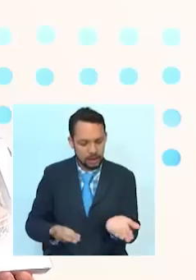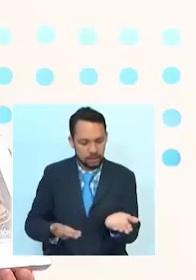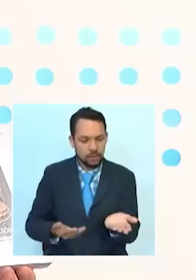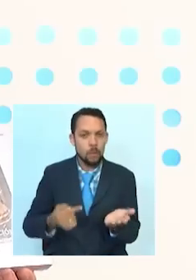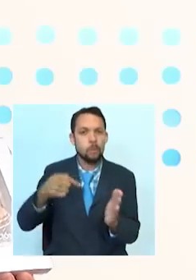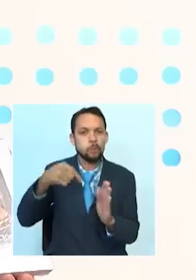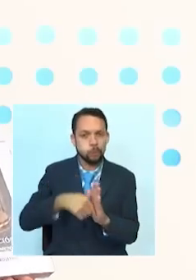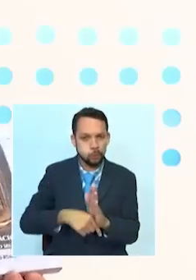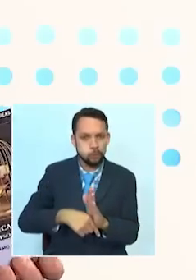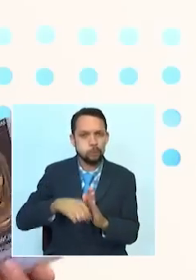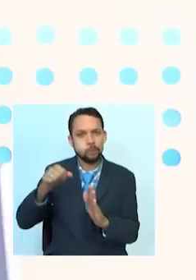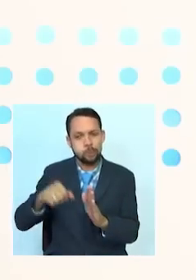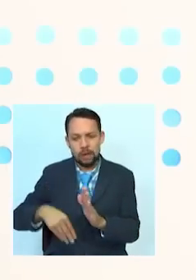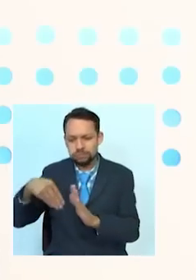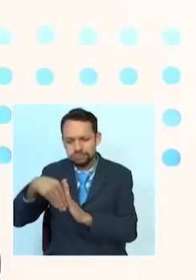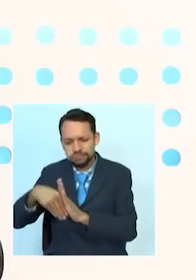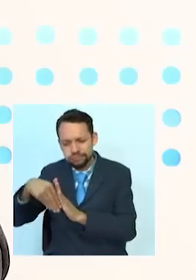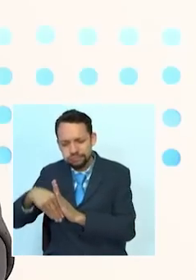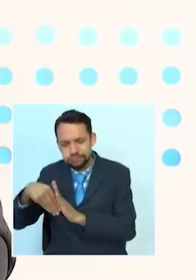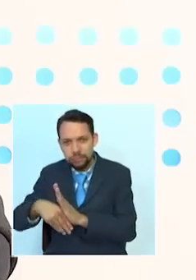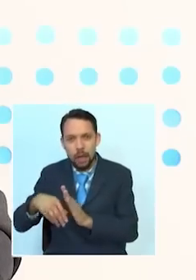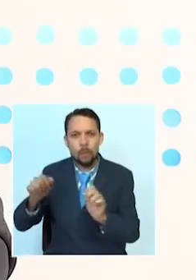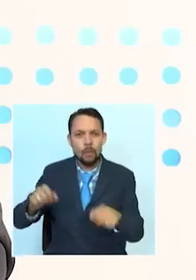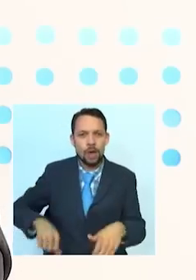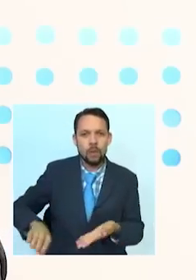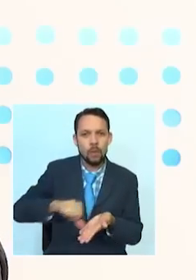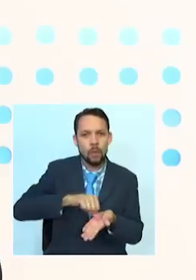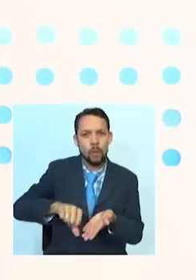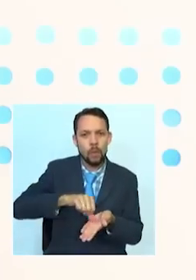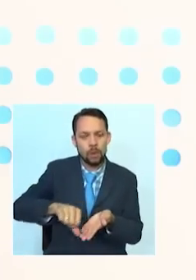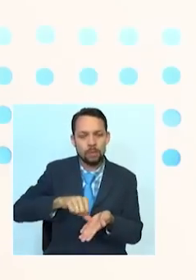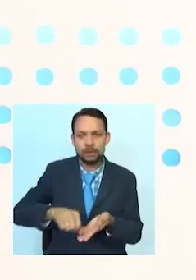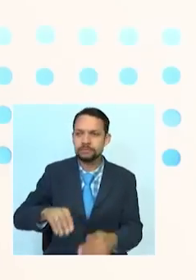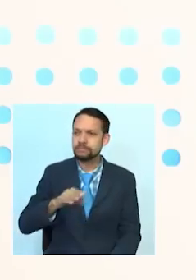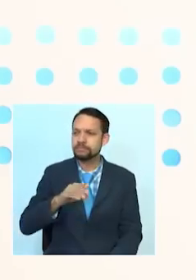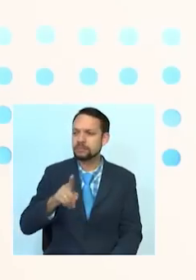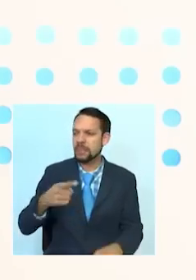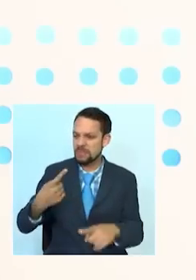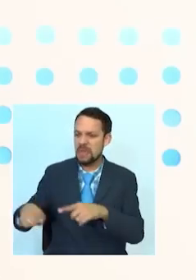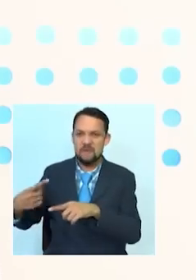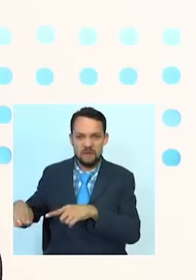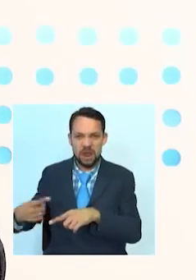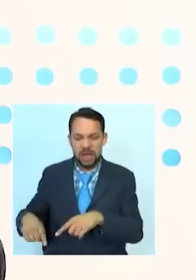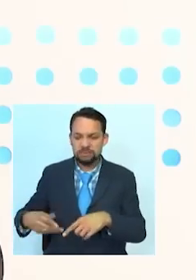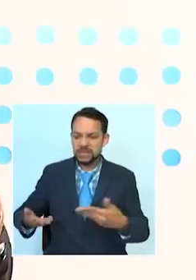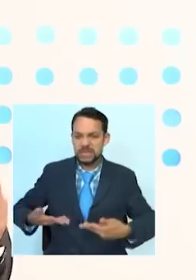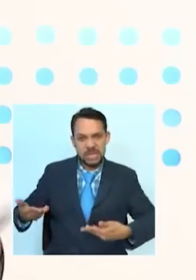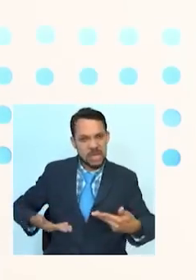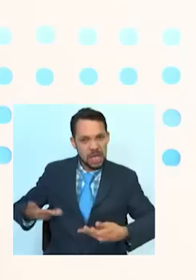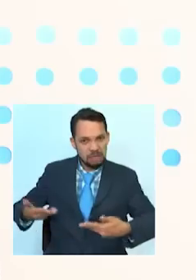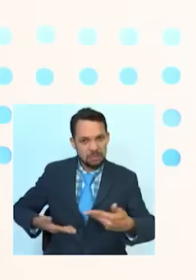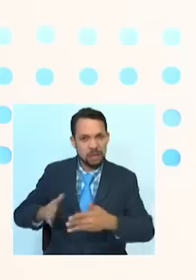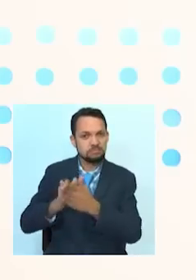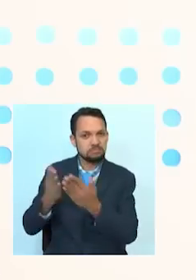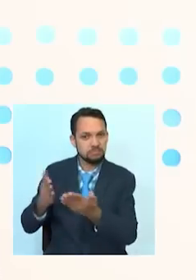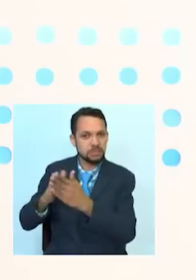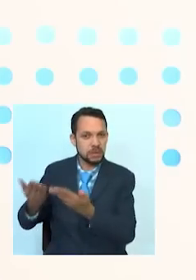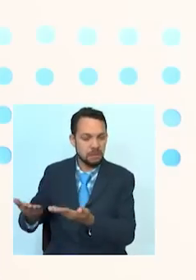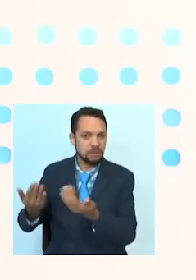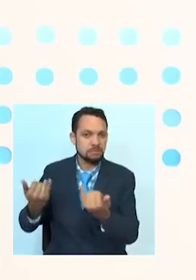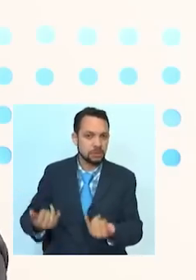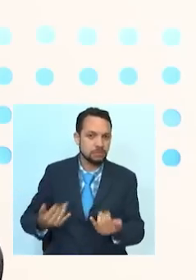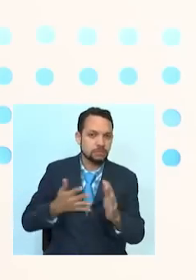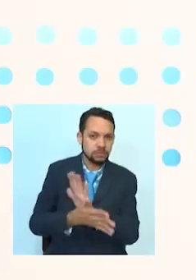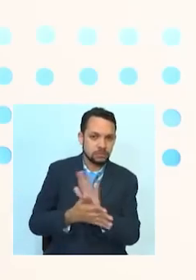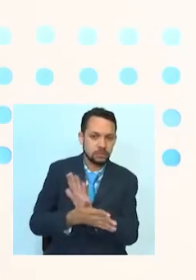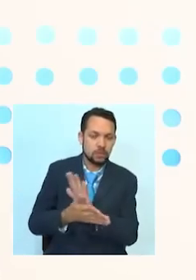profundidad en las librerías Nacional de todo todo el país y bueno por ahora eso para no decirles que